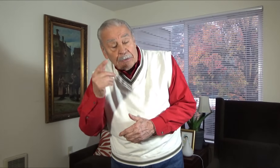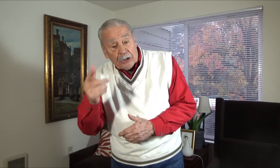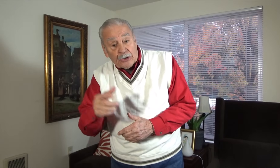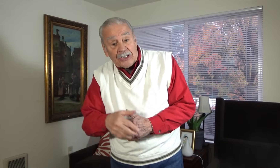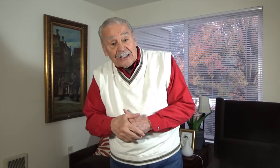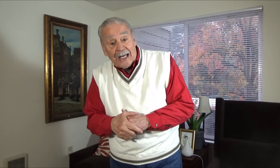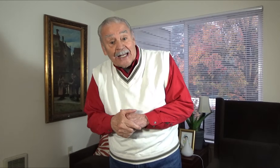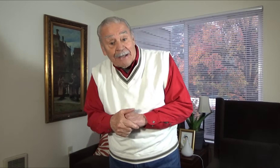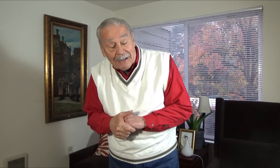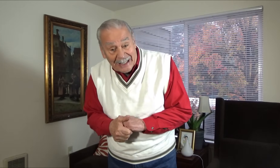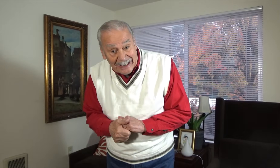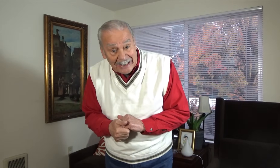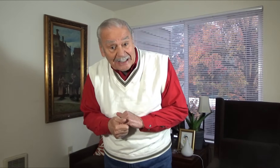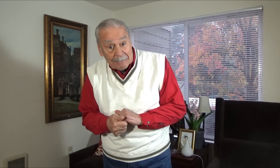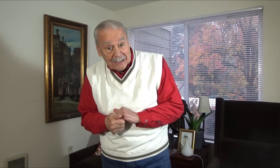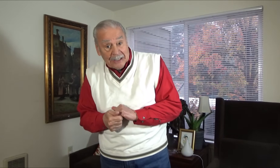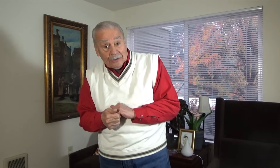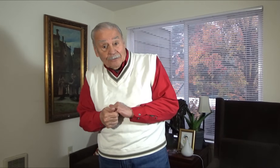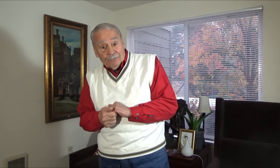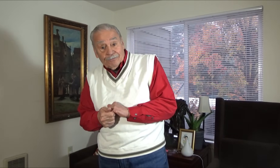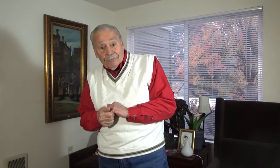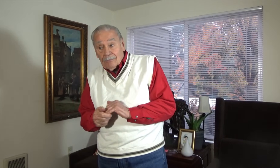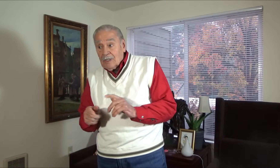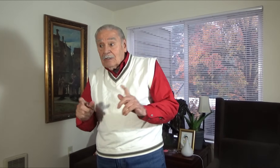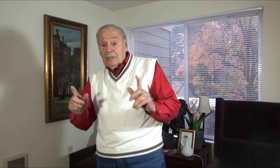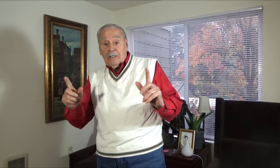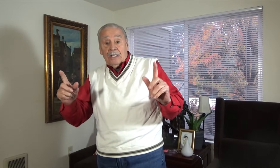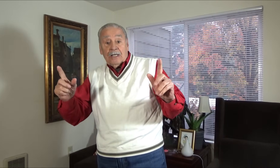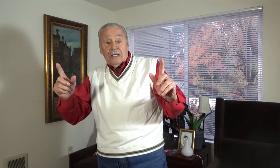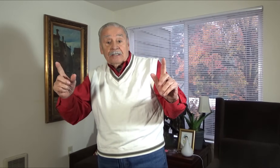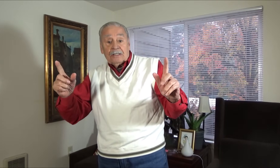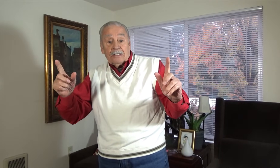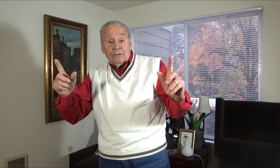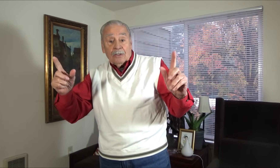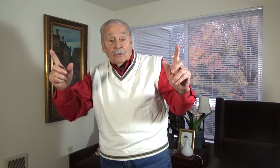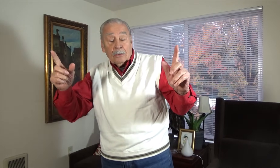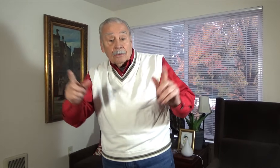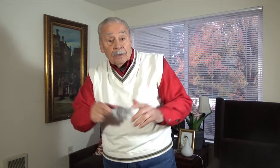ayer un periodista en la mañanera de México